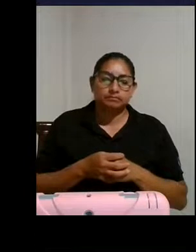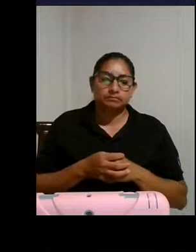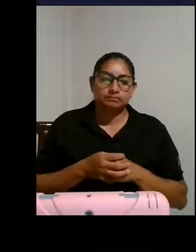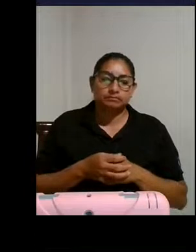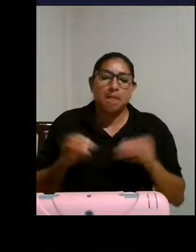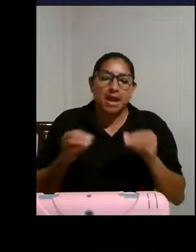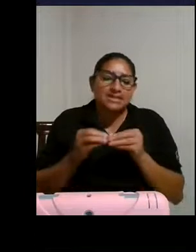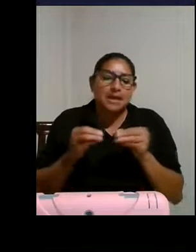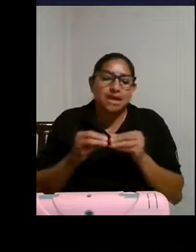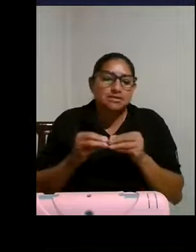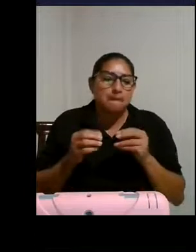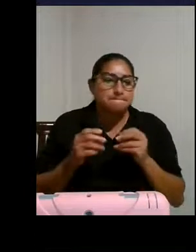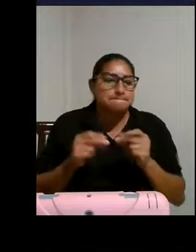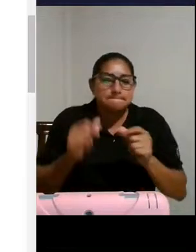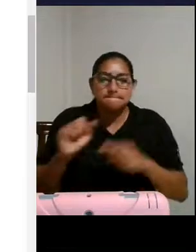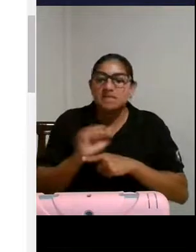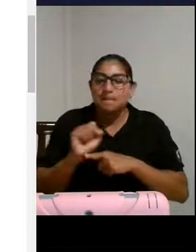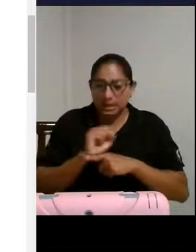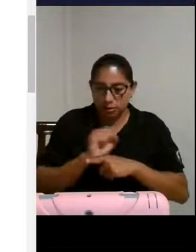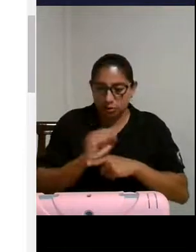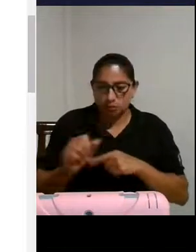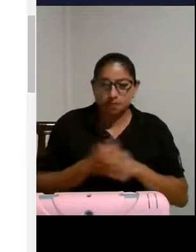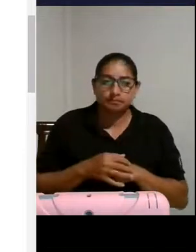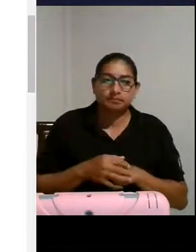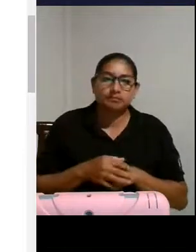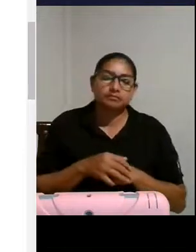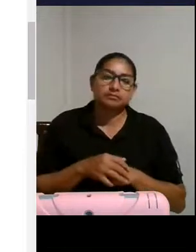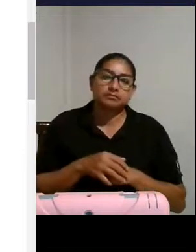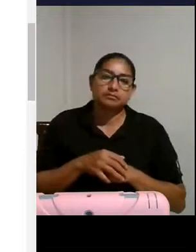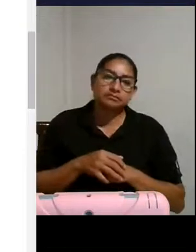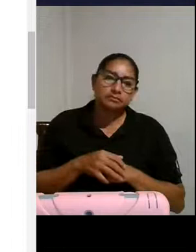verdad? Entonces,